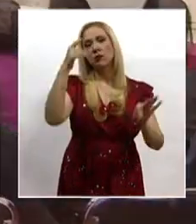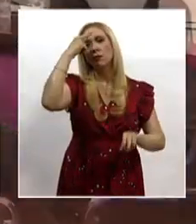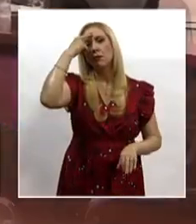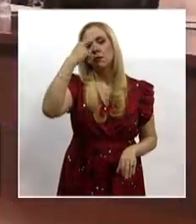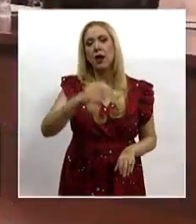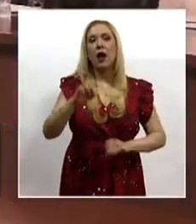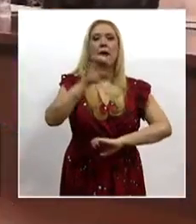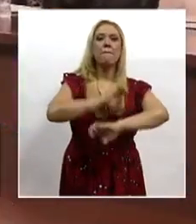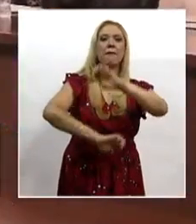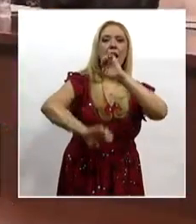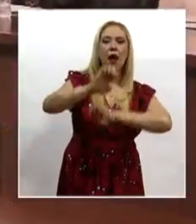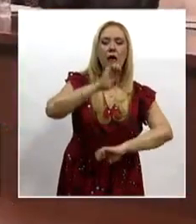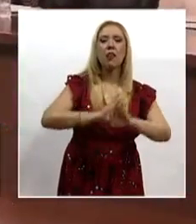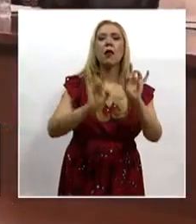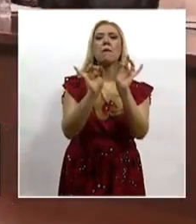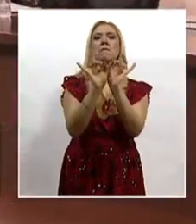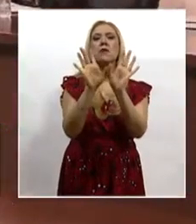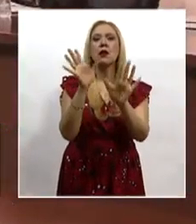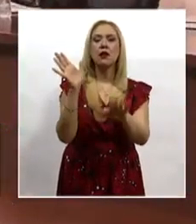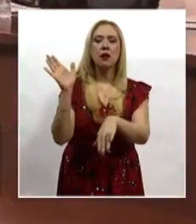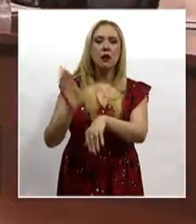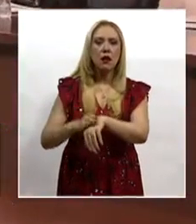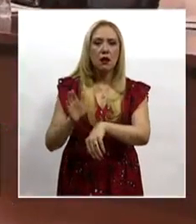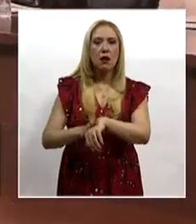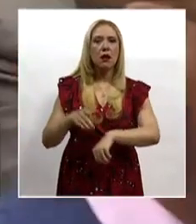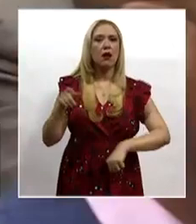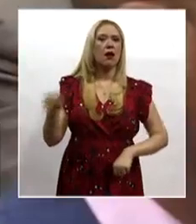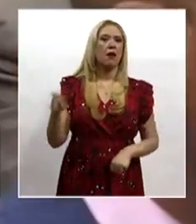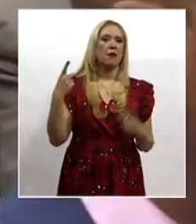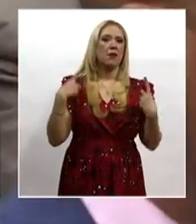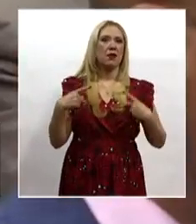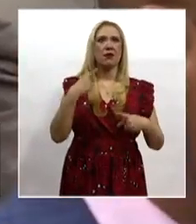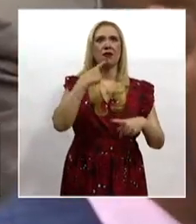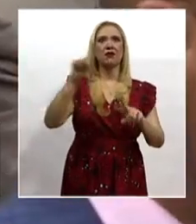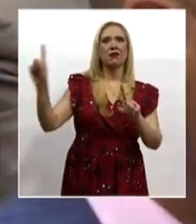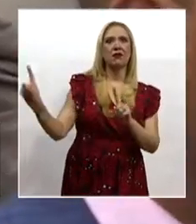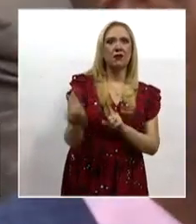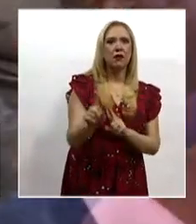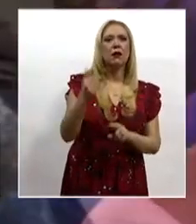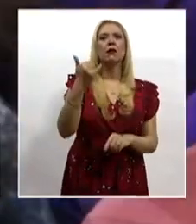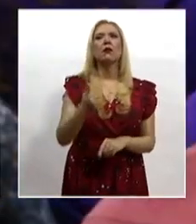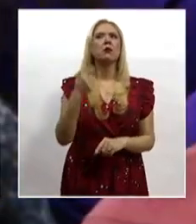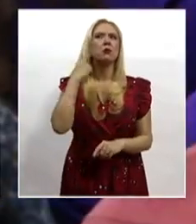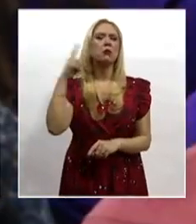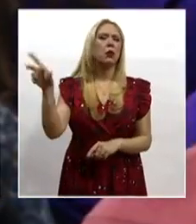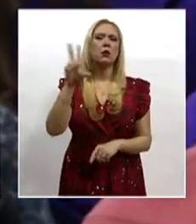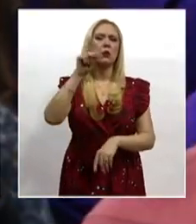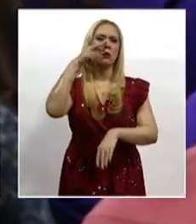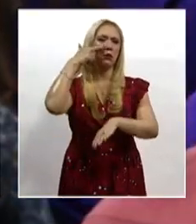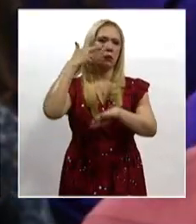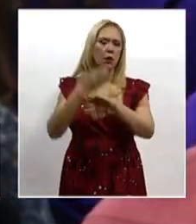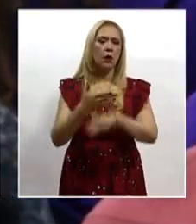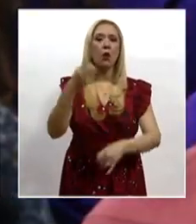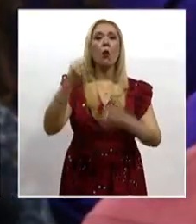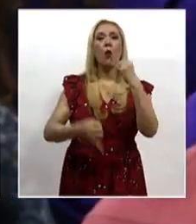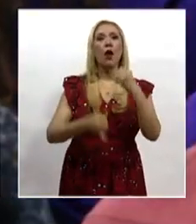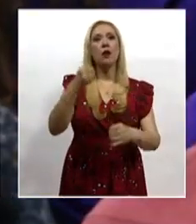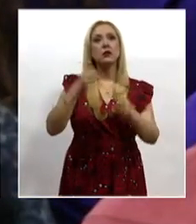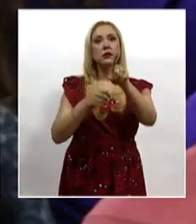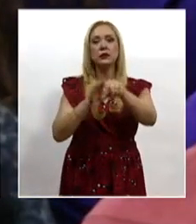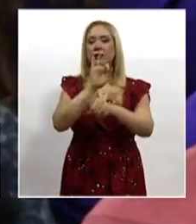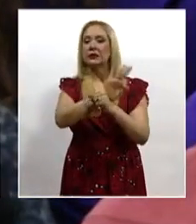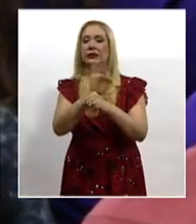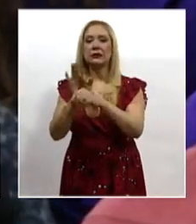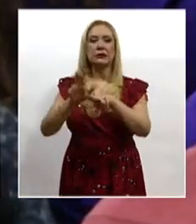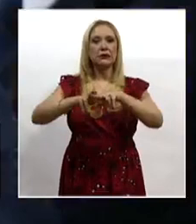asistencia consular en el caso Scott Cochran. Tampoco se le encontró responsable de no garantizar el acceso a un juez imparcial ni